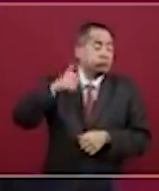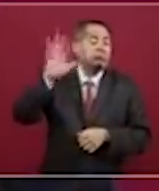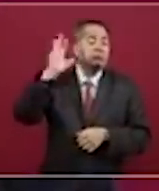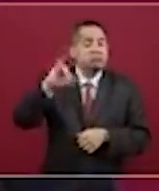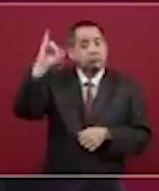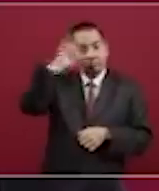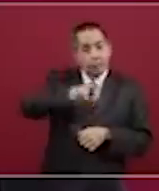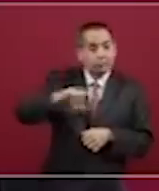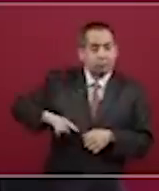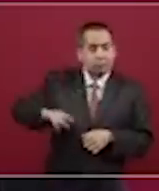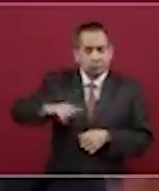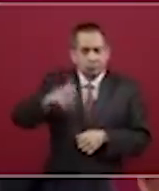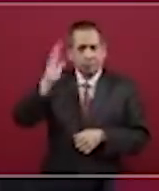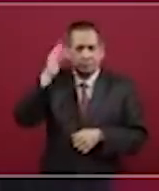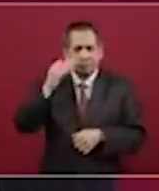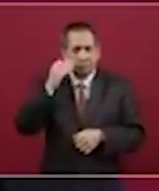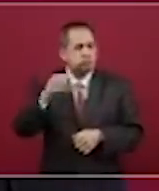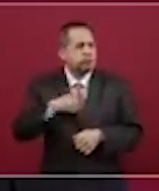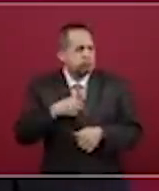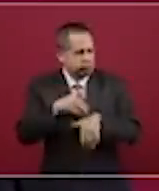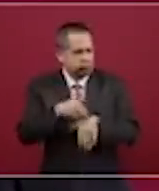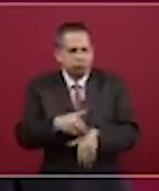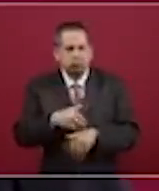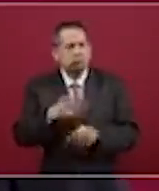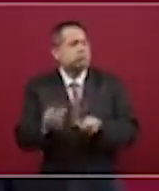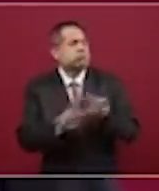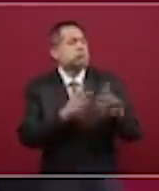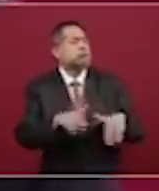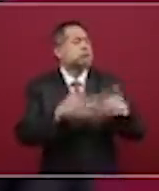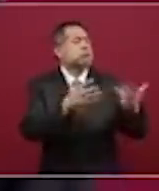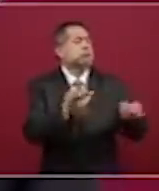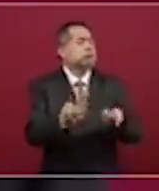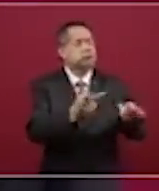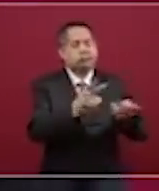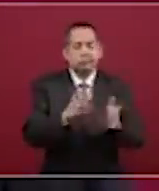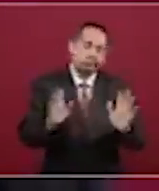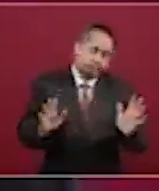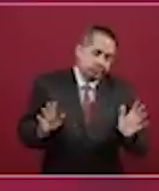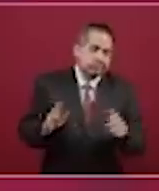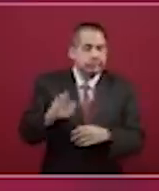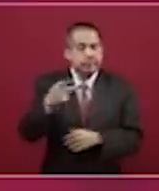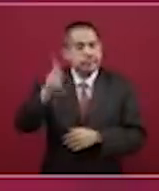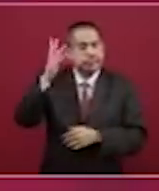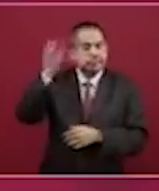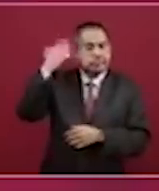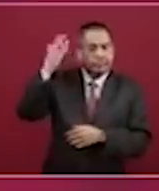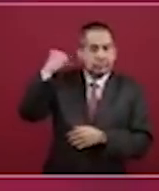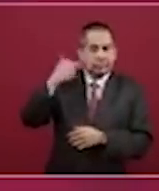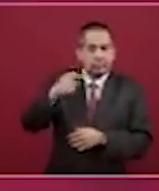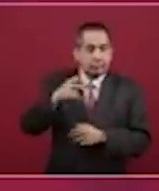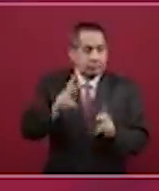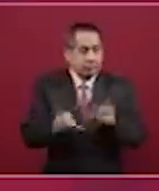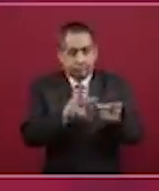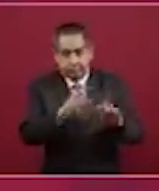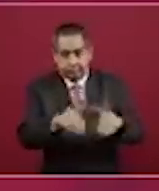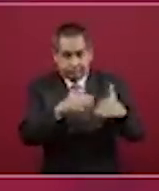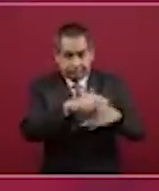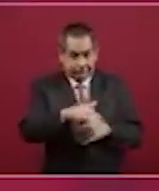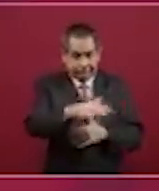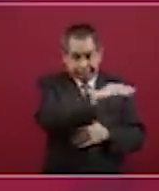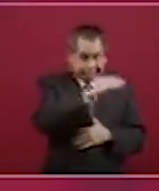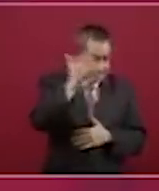gobierno. Me sometí a la revocación de mandato. Nada más que esa consulta